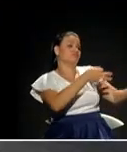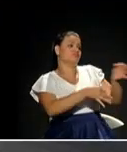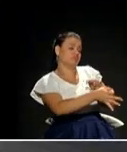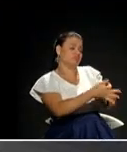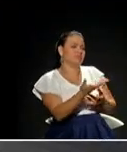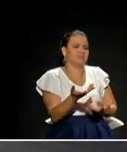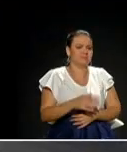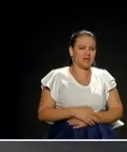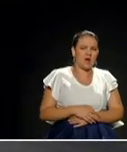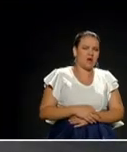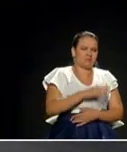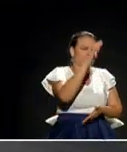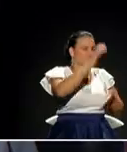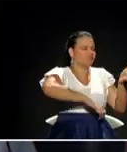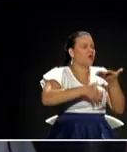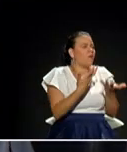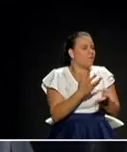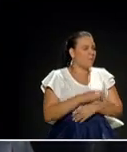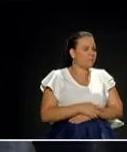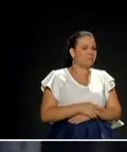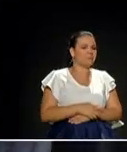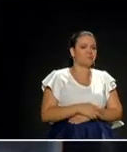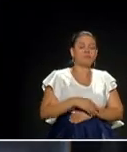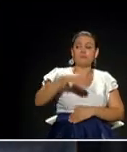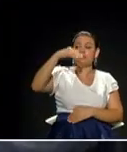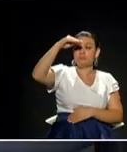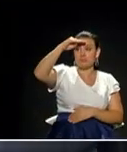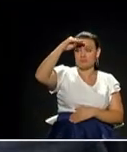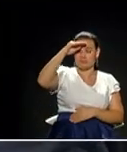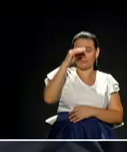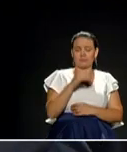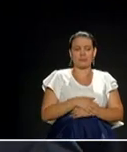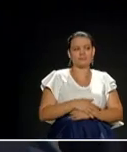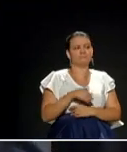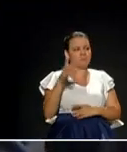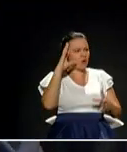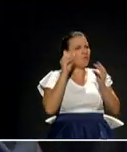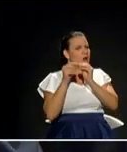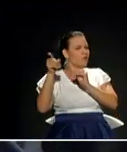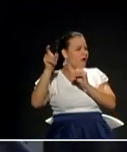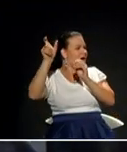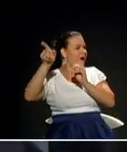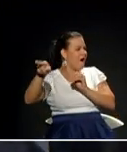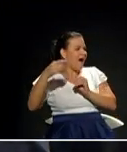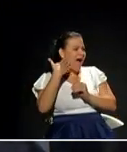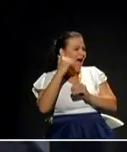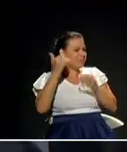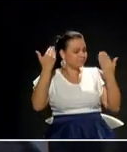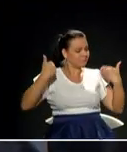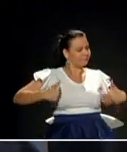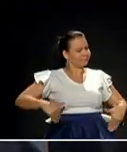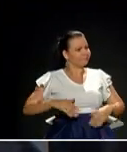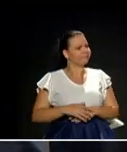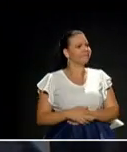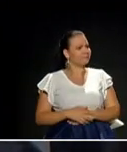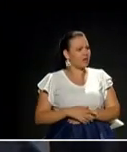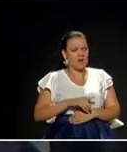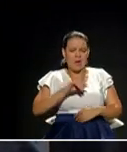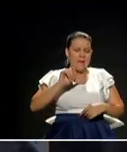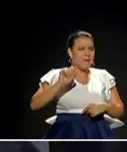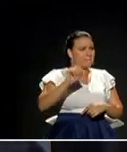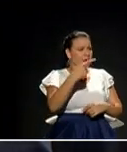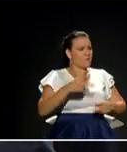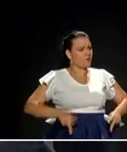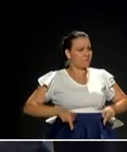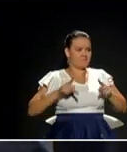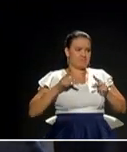víctor correa con su reto bueno concuerdo con viatri es que tenemos un problema muy serio de inversión de prioridades y de valores en efecto la vida tiene que estar por